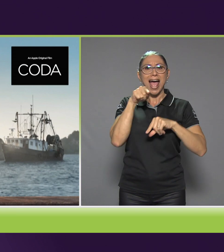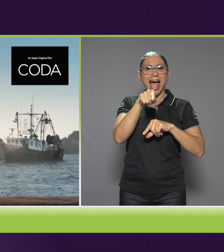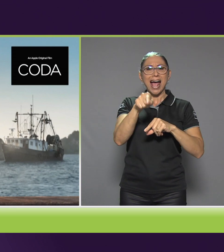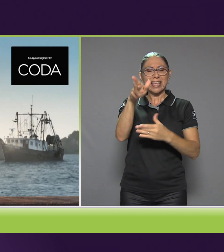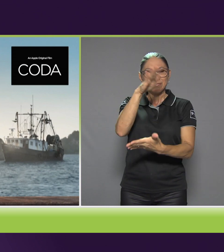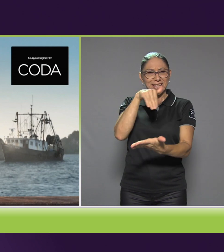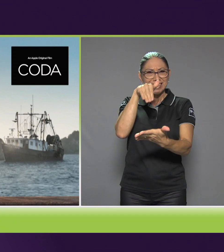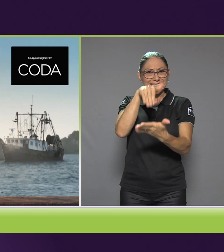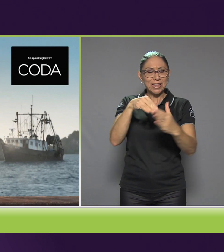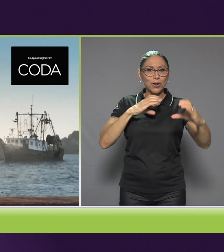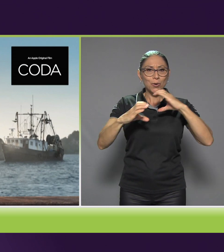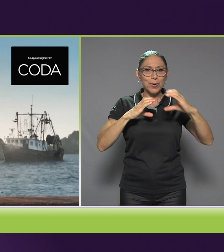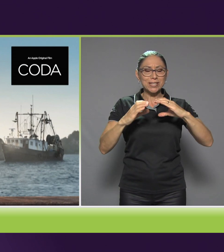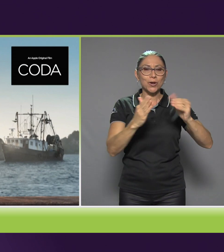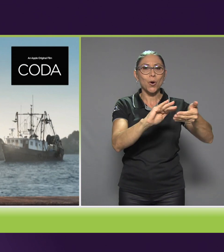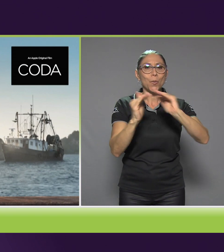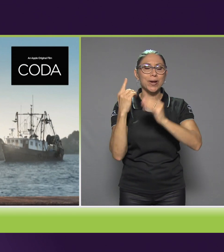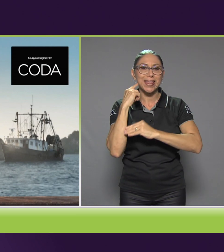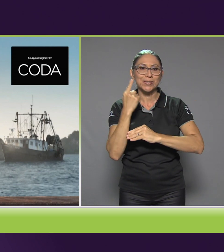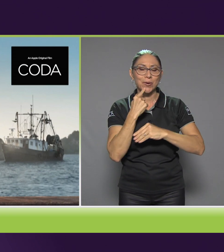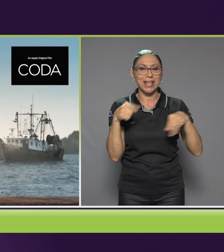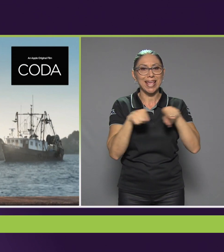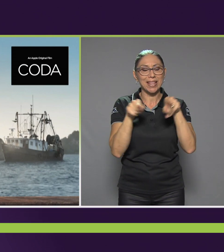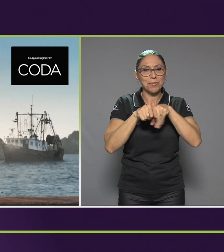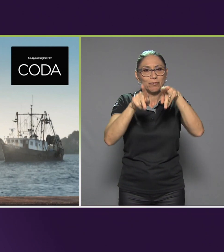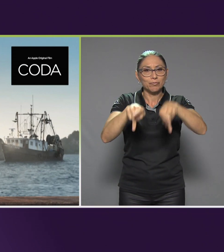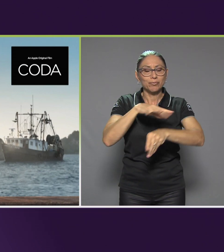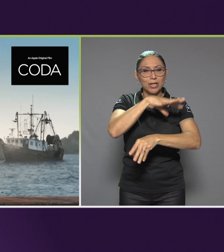la comunidad sorda y a la inclusión.